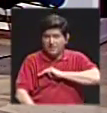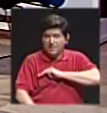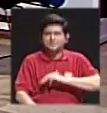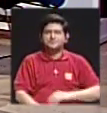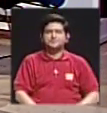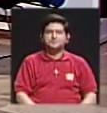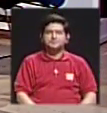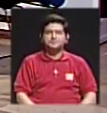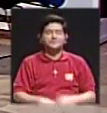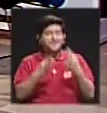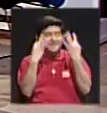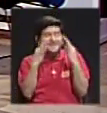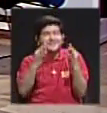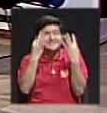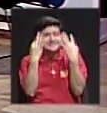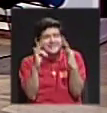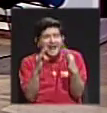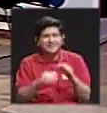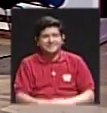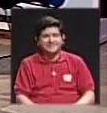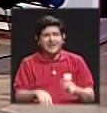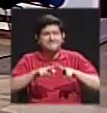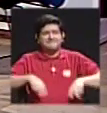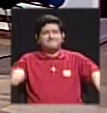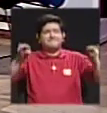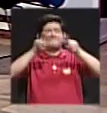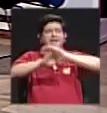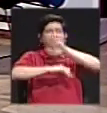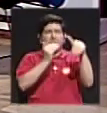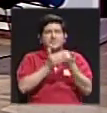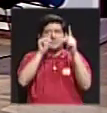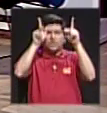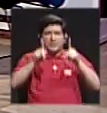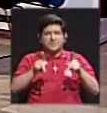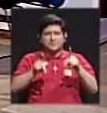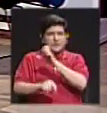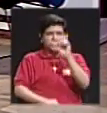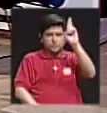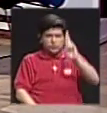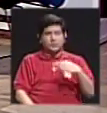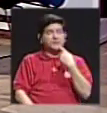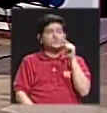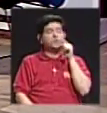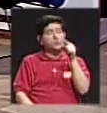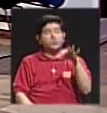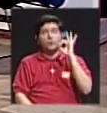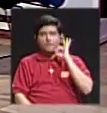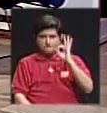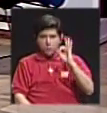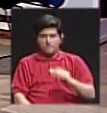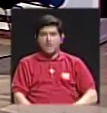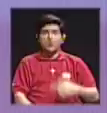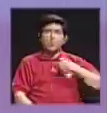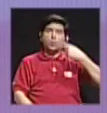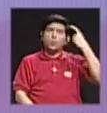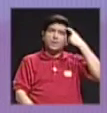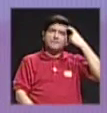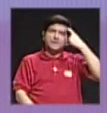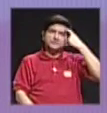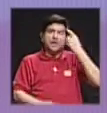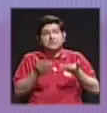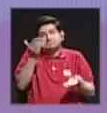que pretende que sean los valores de todos los costarricenses. Y como decía usted muy bien, uno podría pensar